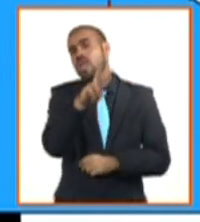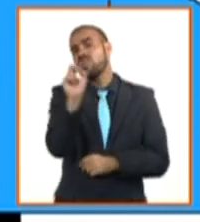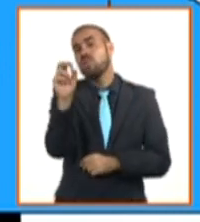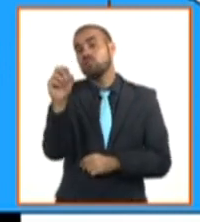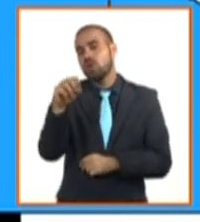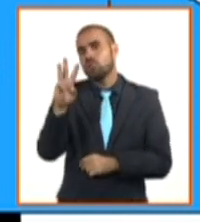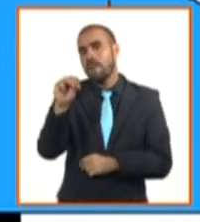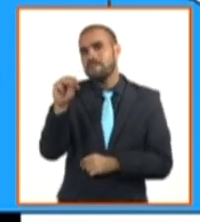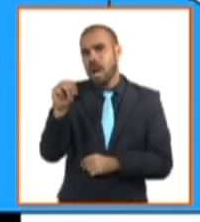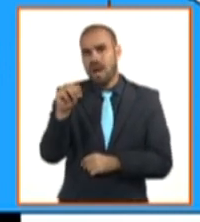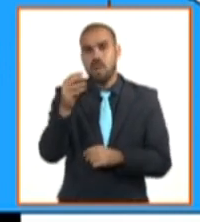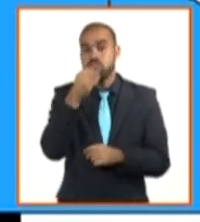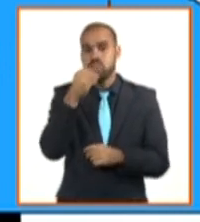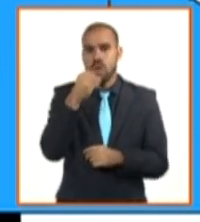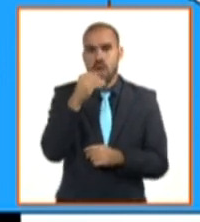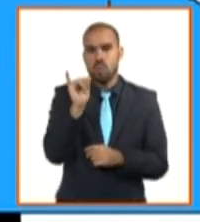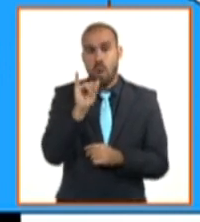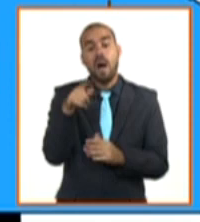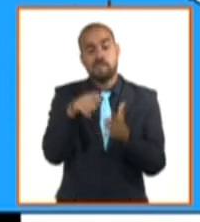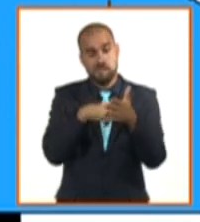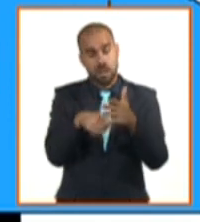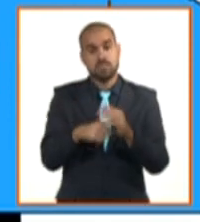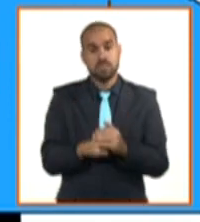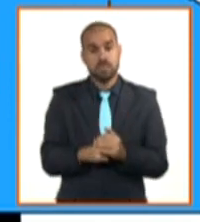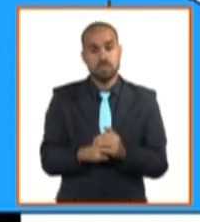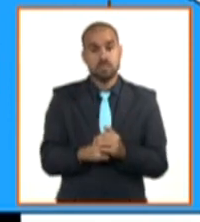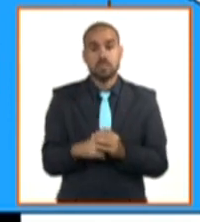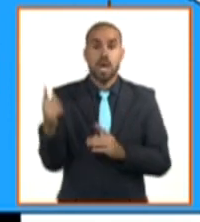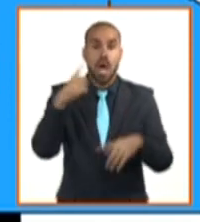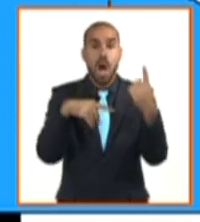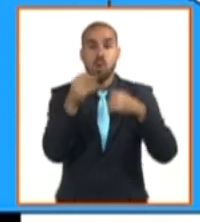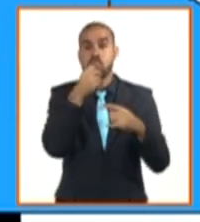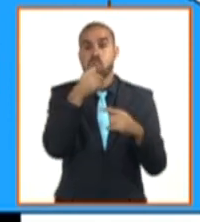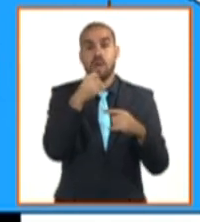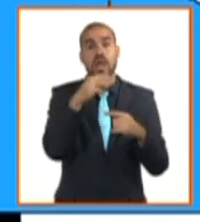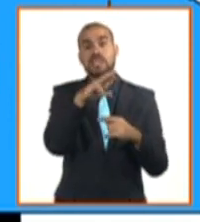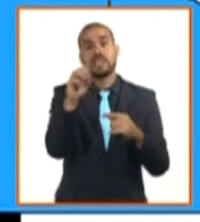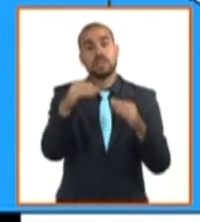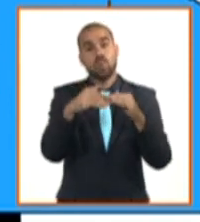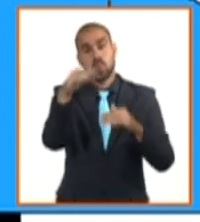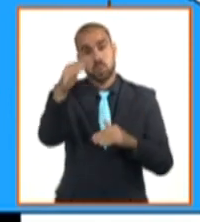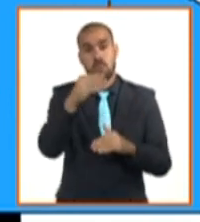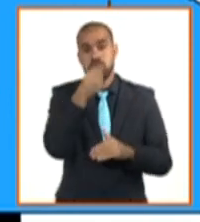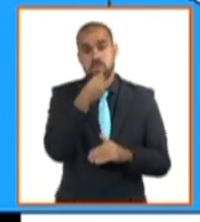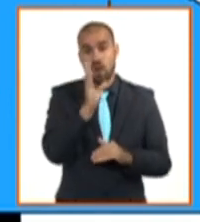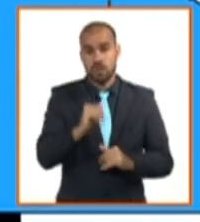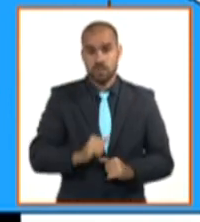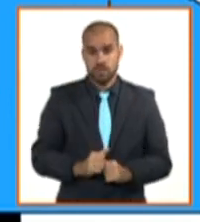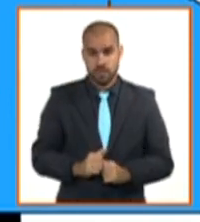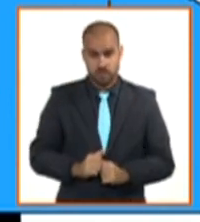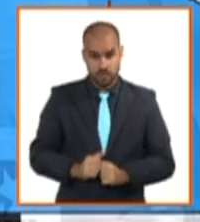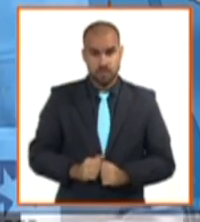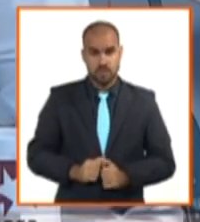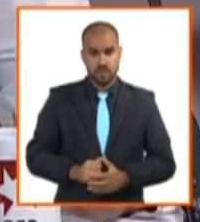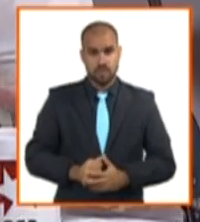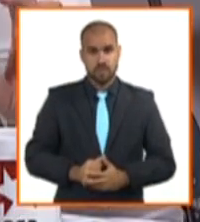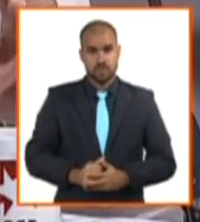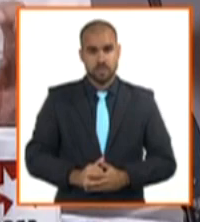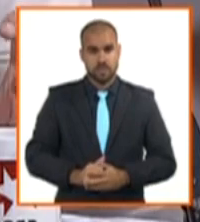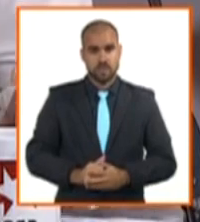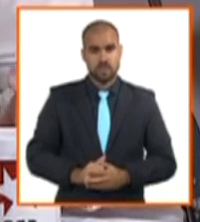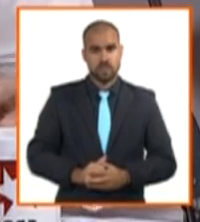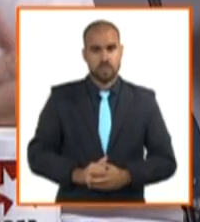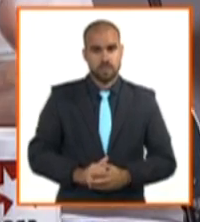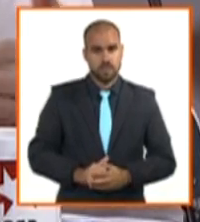pronosticando pero también en algunos lugares superiores a los 300 y pudieran haber algunos puntualmente superiores incluso a los 350 y